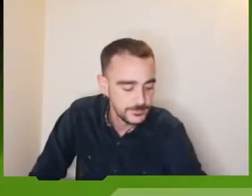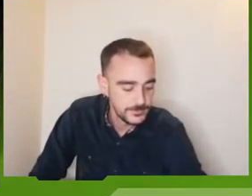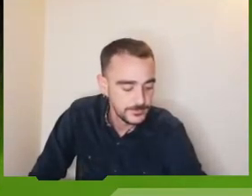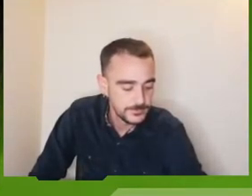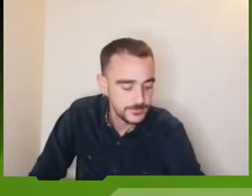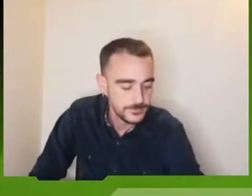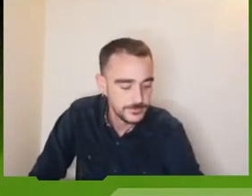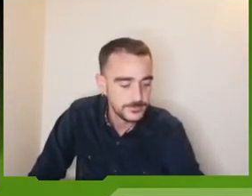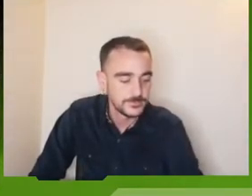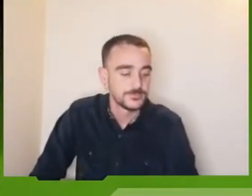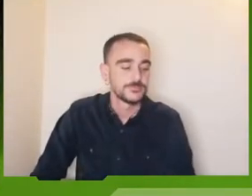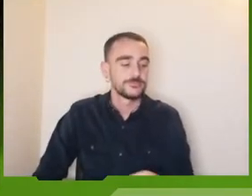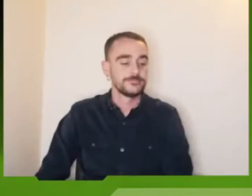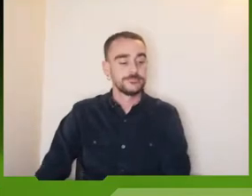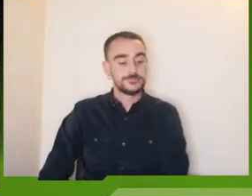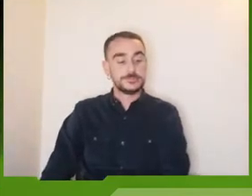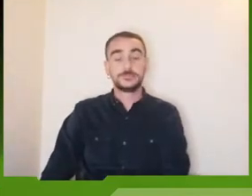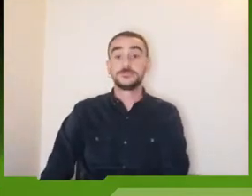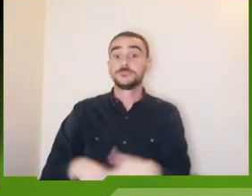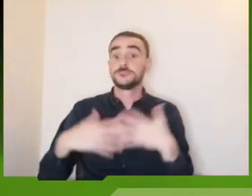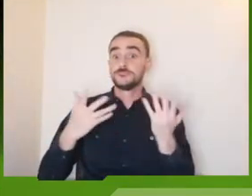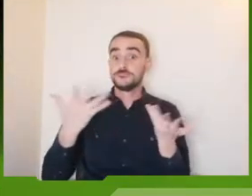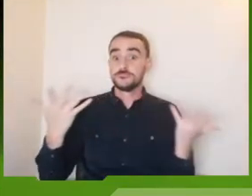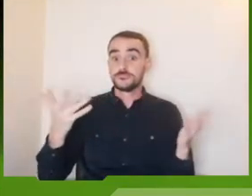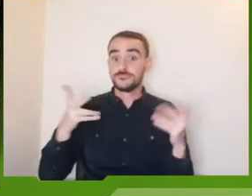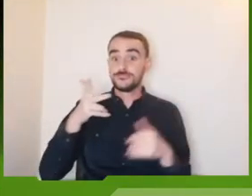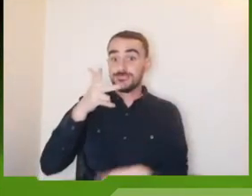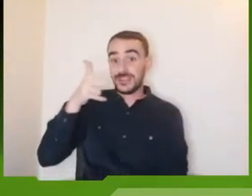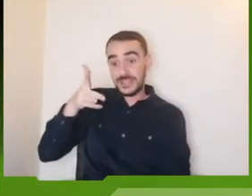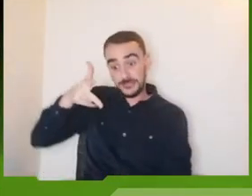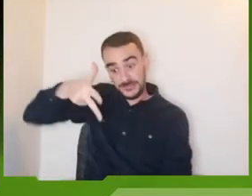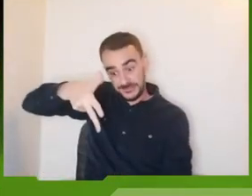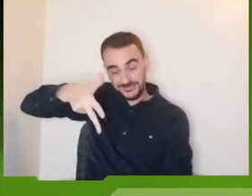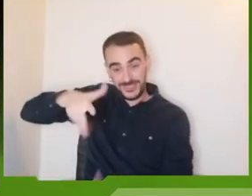A ver en la cámara pequeñita cómo quedan.